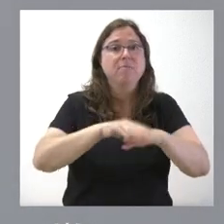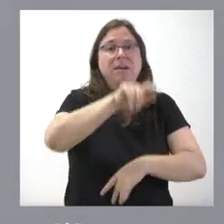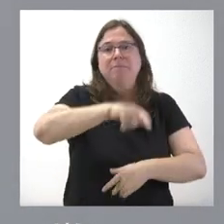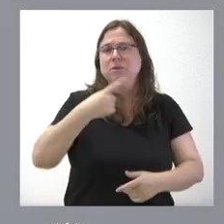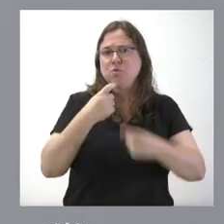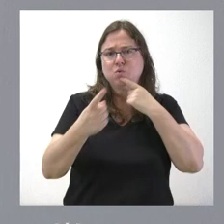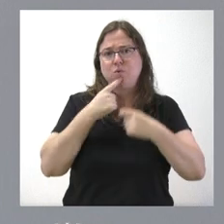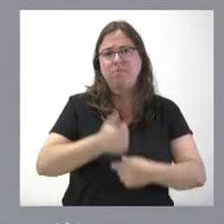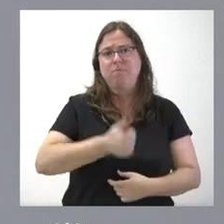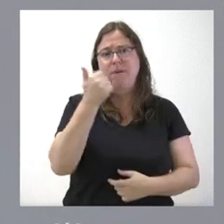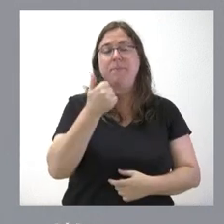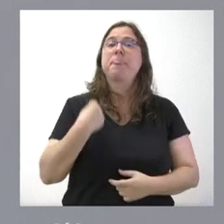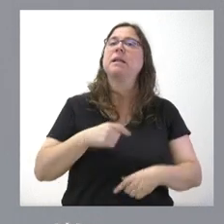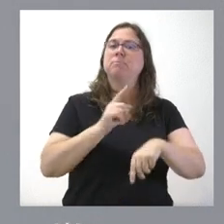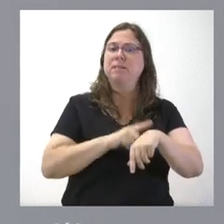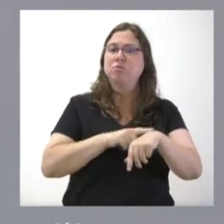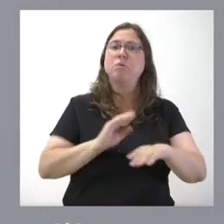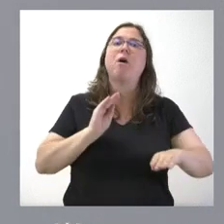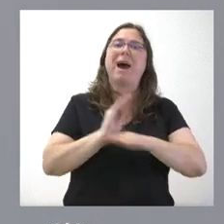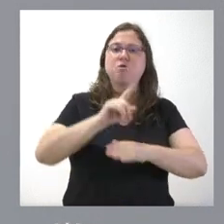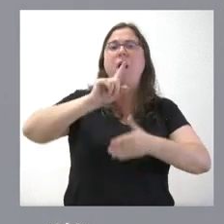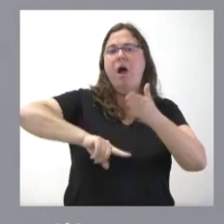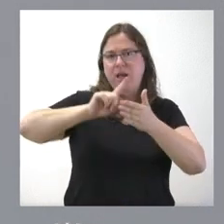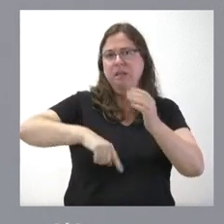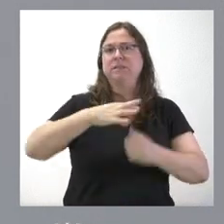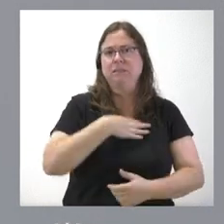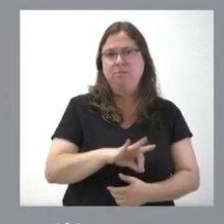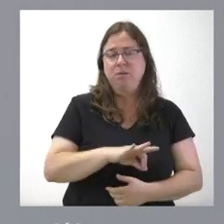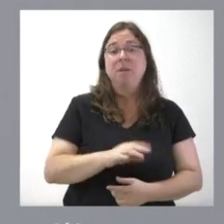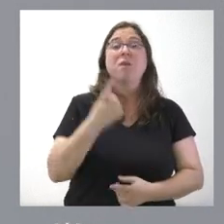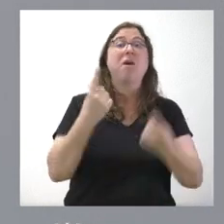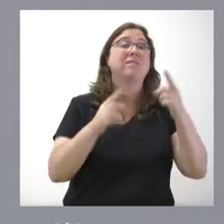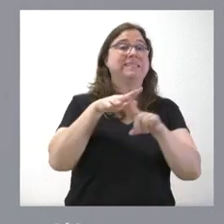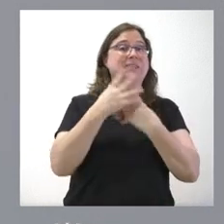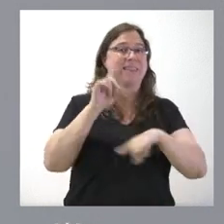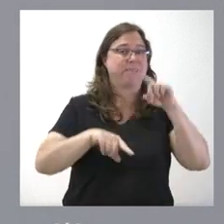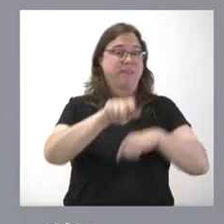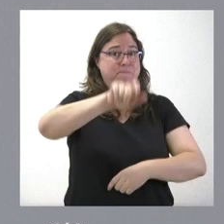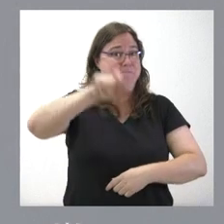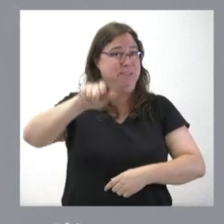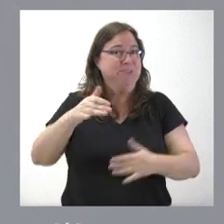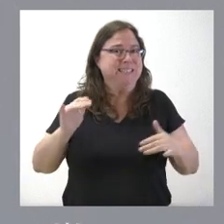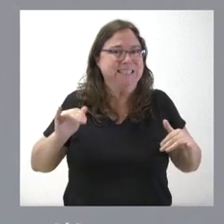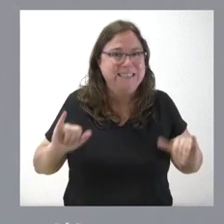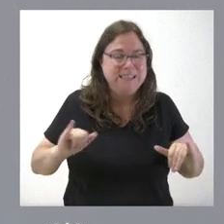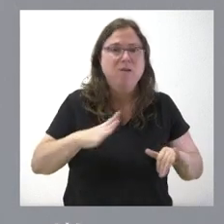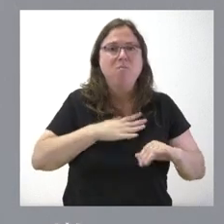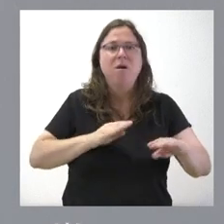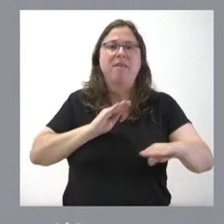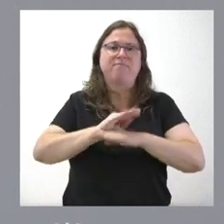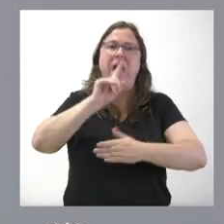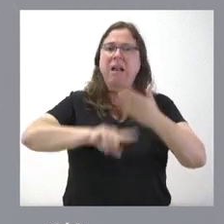dificultades esto es compatible con las ayudas de alquiler que ya conocen ustedes pero en algunas circunstancias son personas que no pueden ni acceder a estos